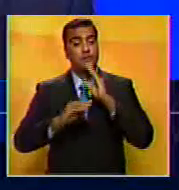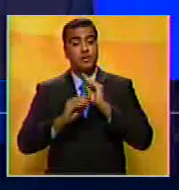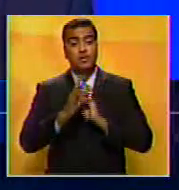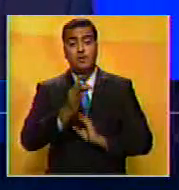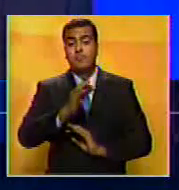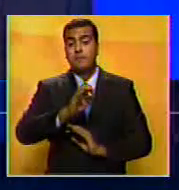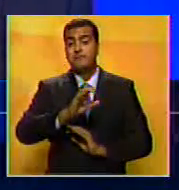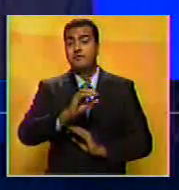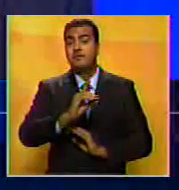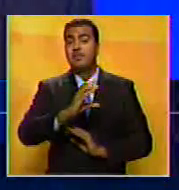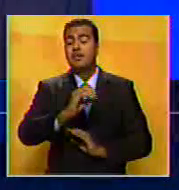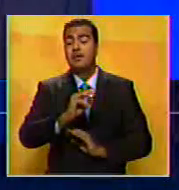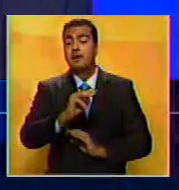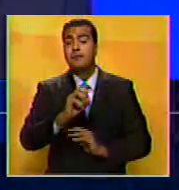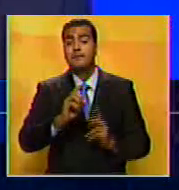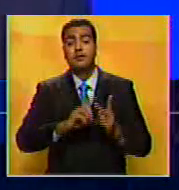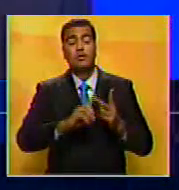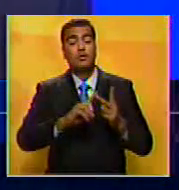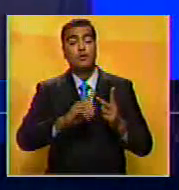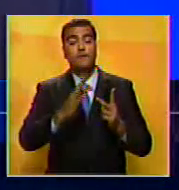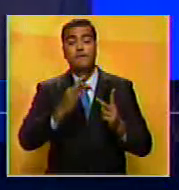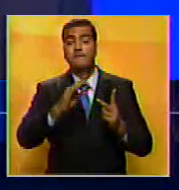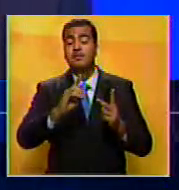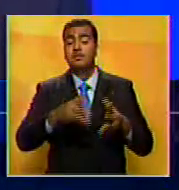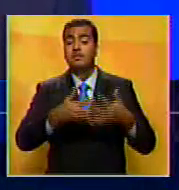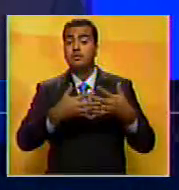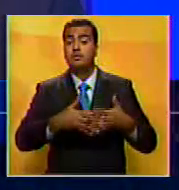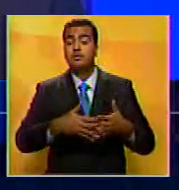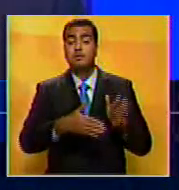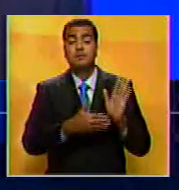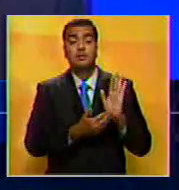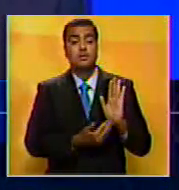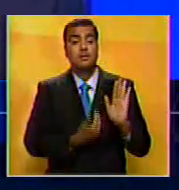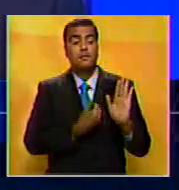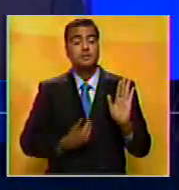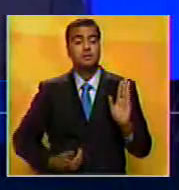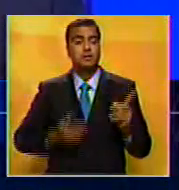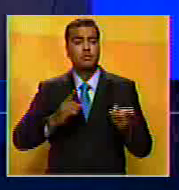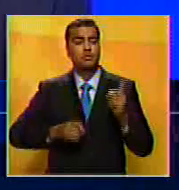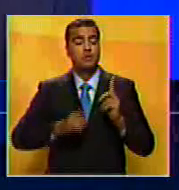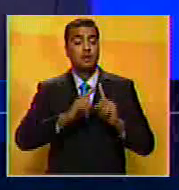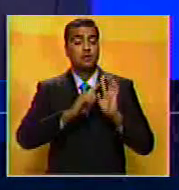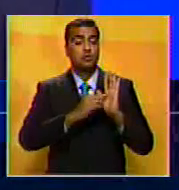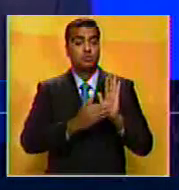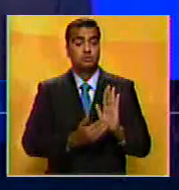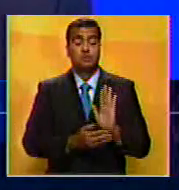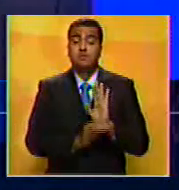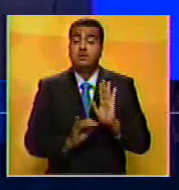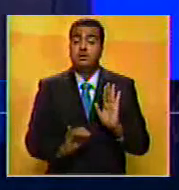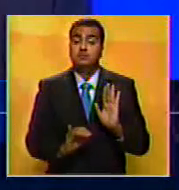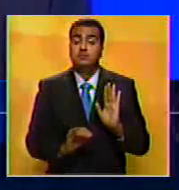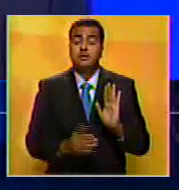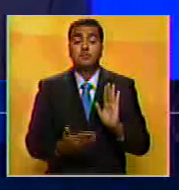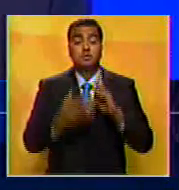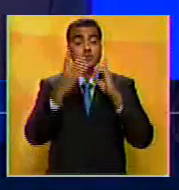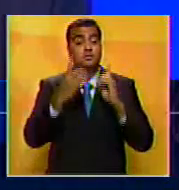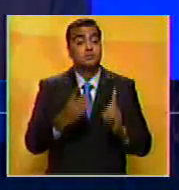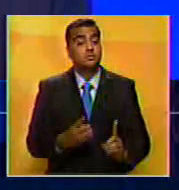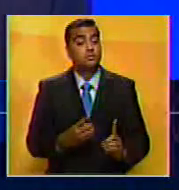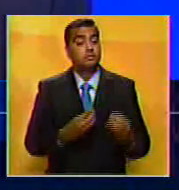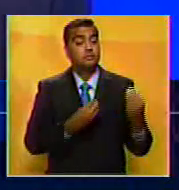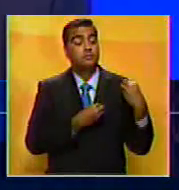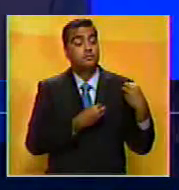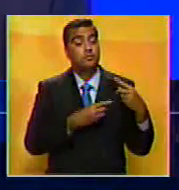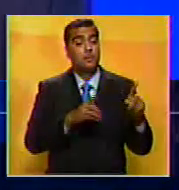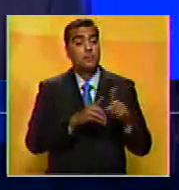Cámaras y seguiremos hablando con ellos, con Fede Industria y planteándole al presidente algunos escenarios que al final serán decisiones tomadas directamente